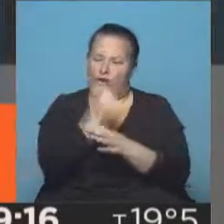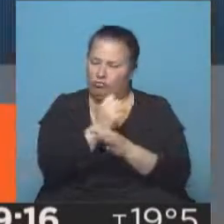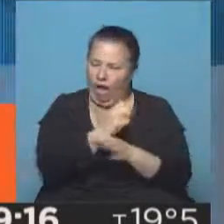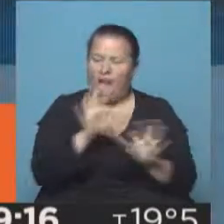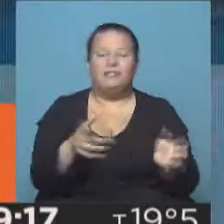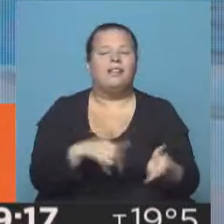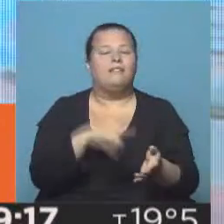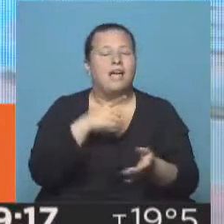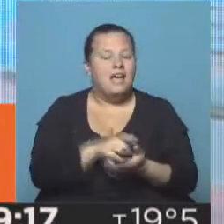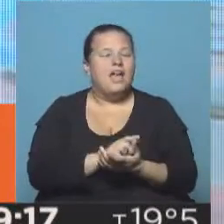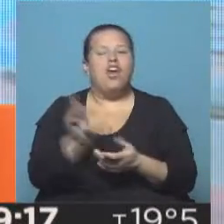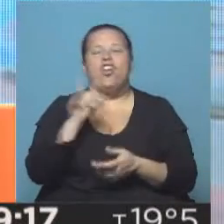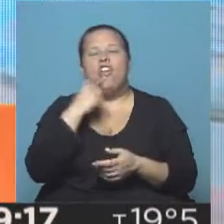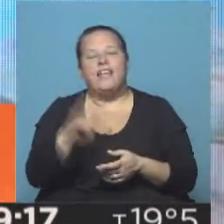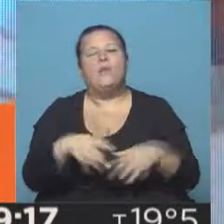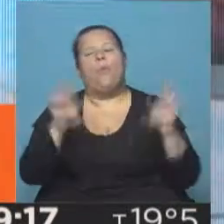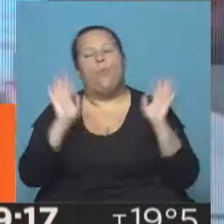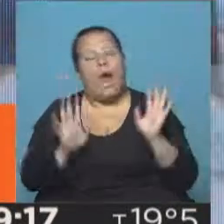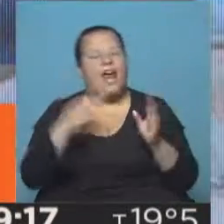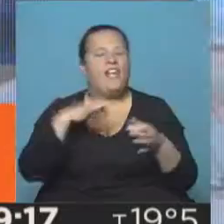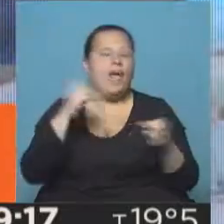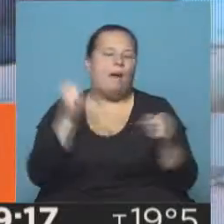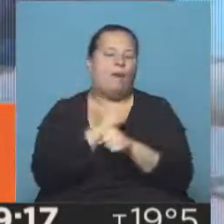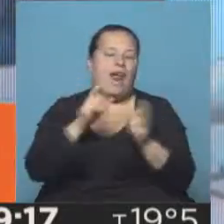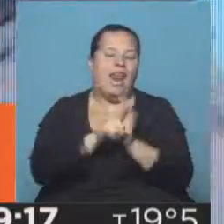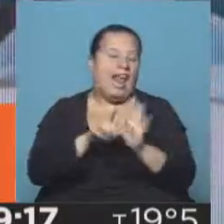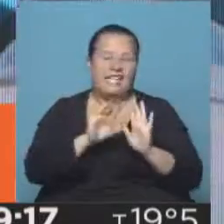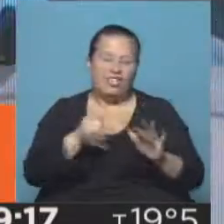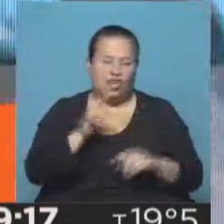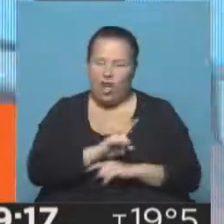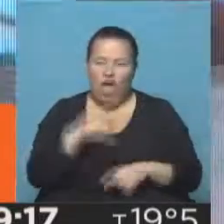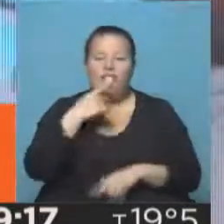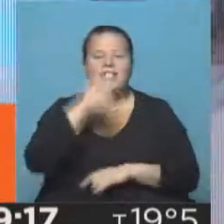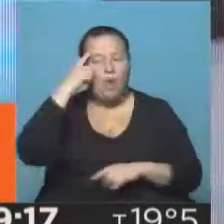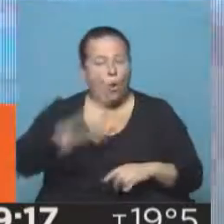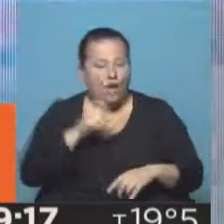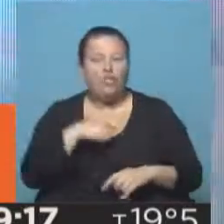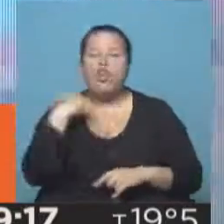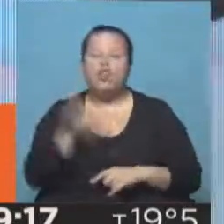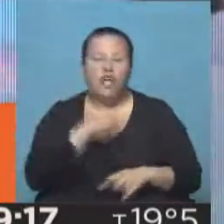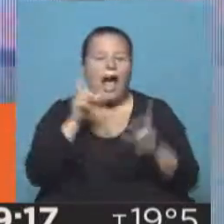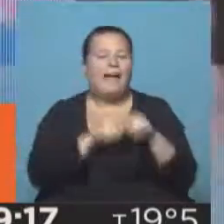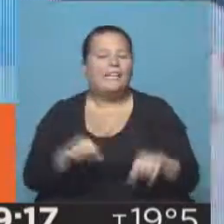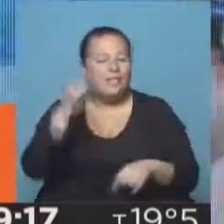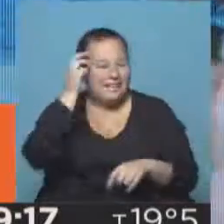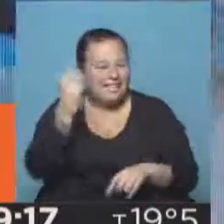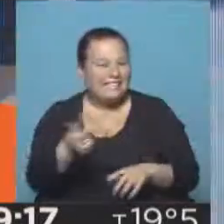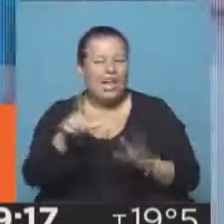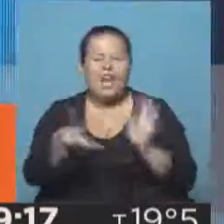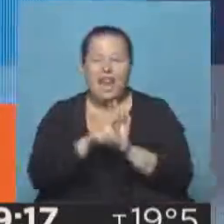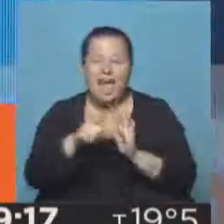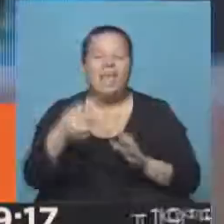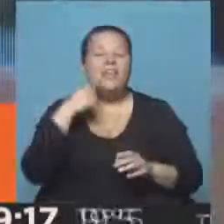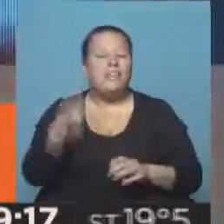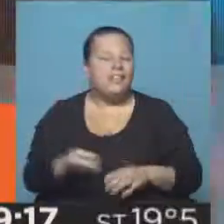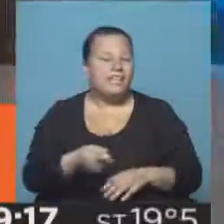y no está diciendo, bueno, hay que sancionar una ley necesariamente, les está diciendo a los jueces, nosotros tenemos el artículo 36 de la Constitución que nos